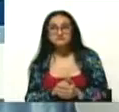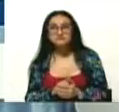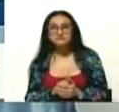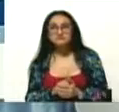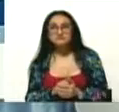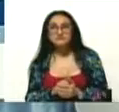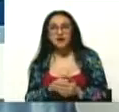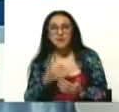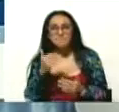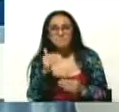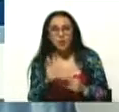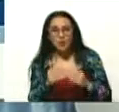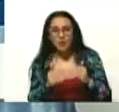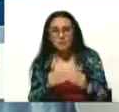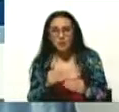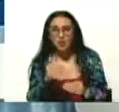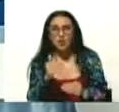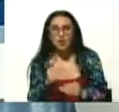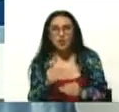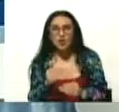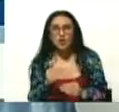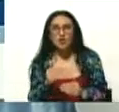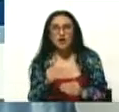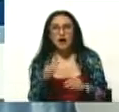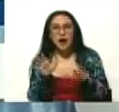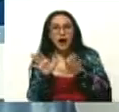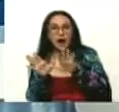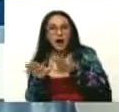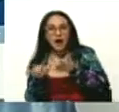poco a poco a pequeñas aves,